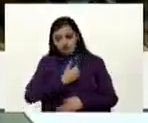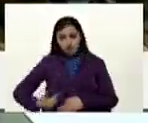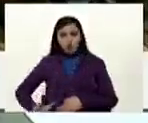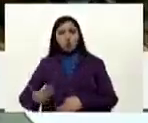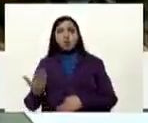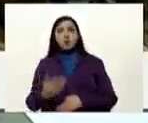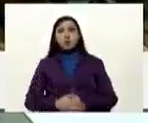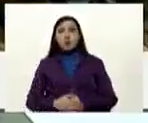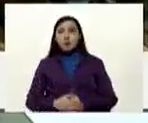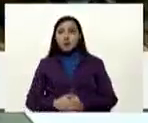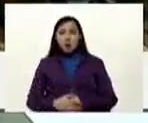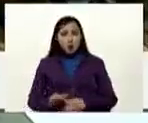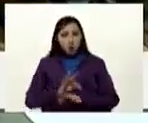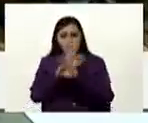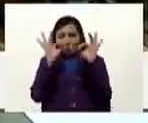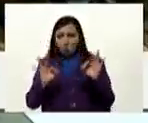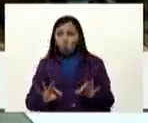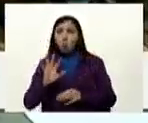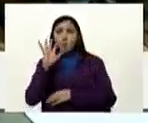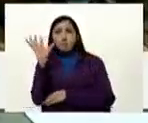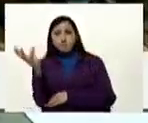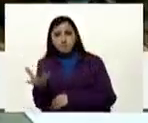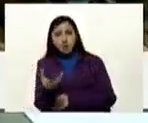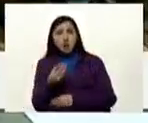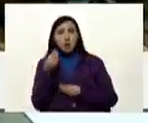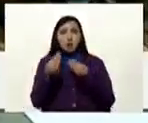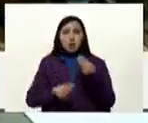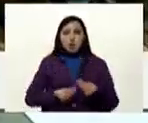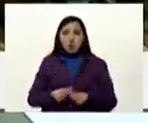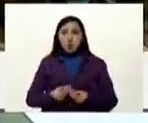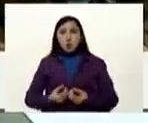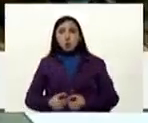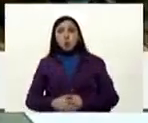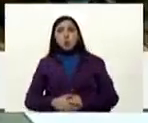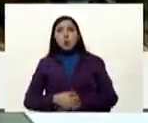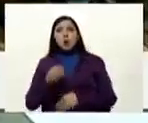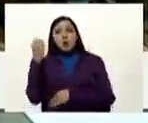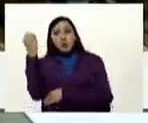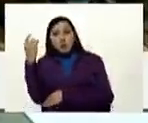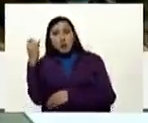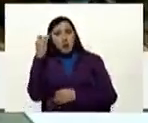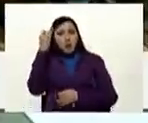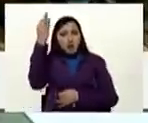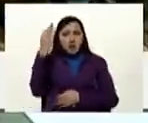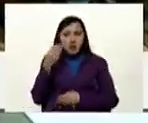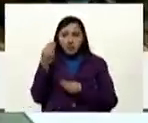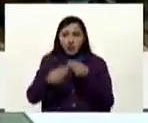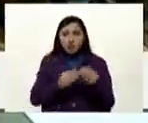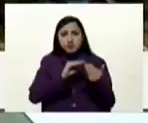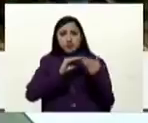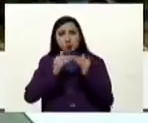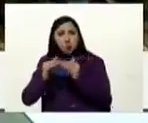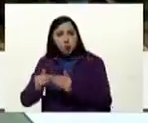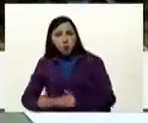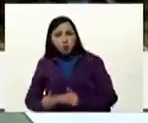global, geopolítica, expresada en su idea de construir una comunidad